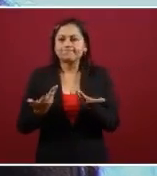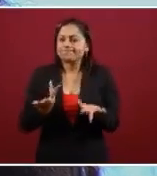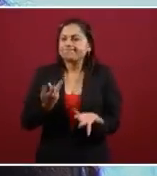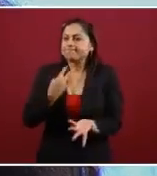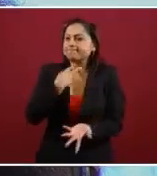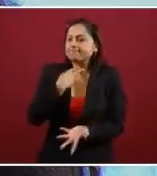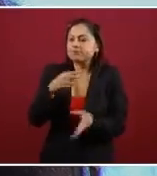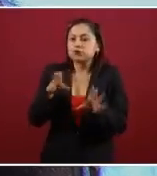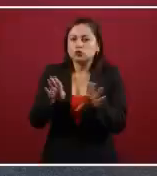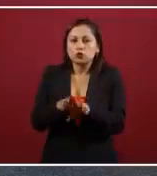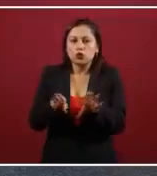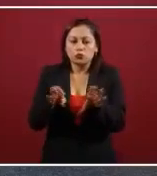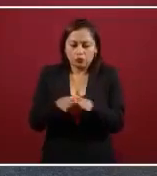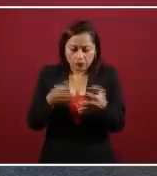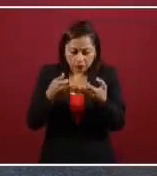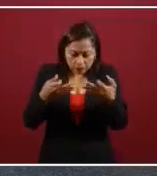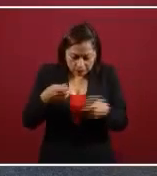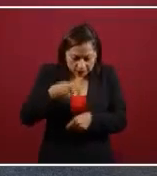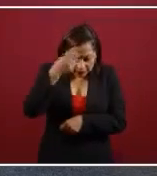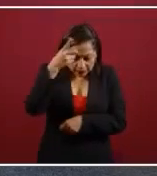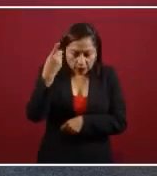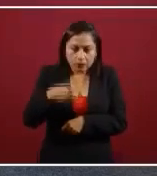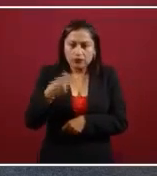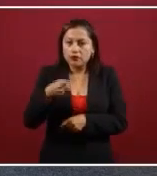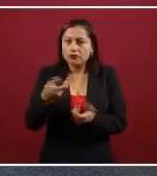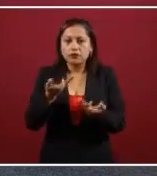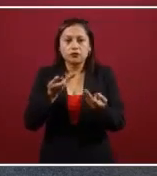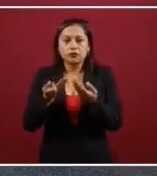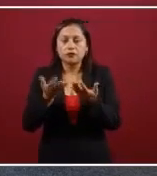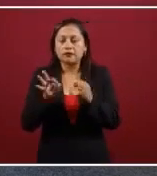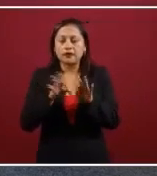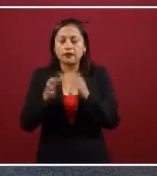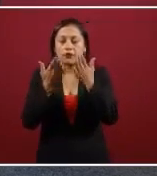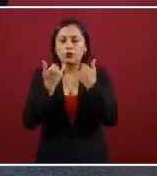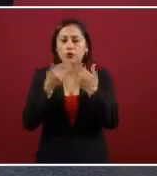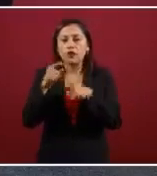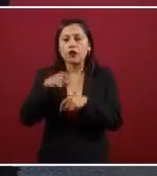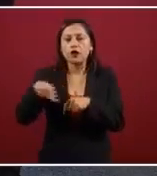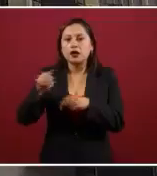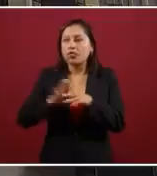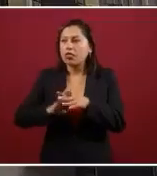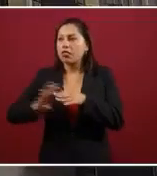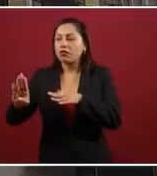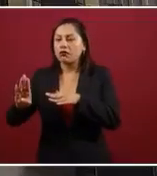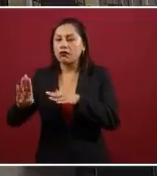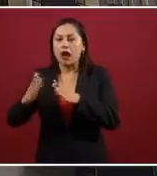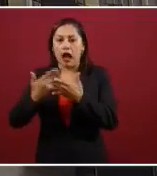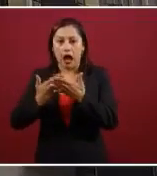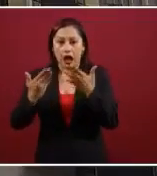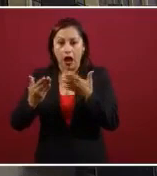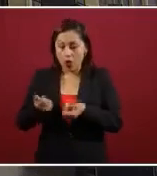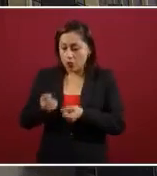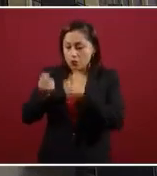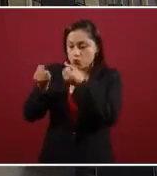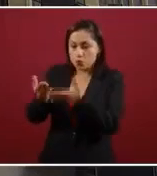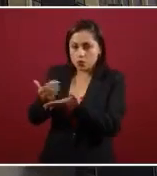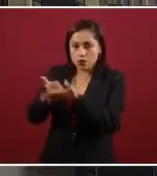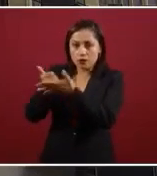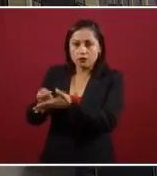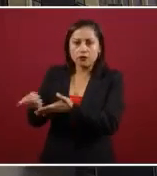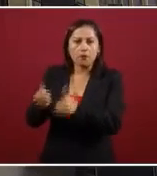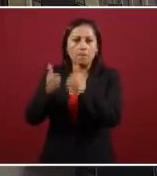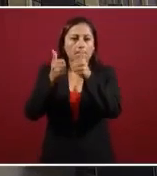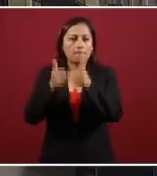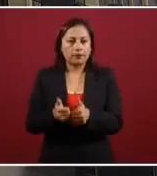poder trabajar su tierra, o ya no está yendo a la zona de las riberas o a otros lugares. Y pues algunos aspectos